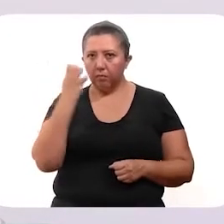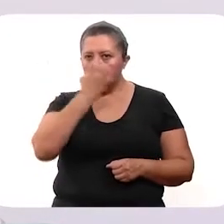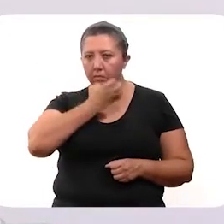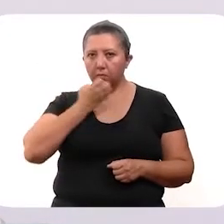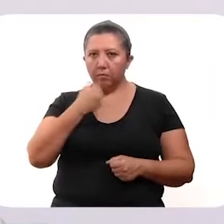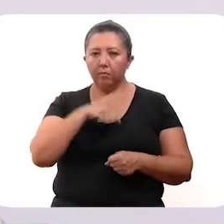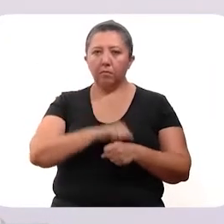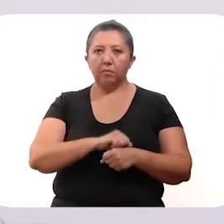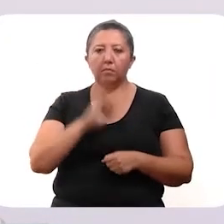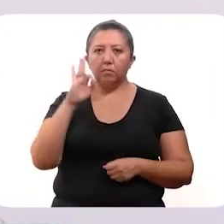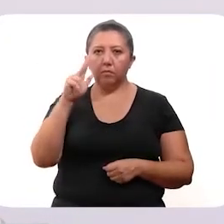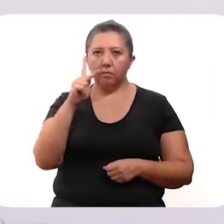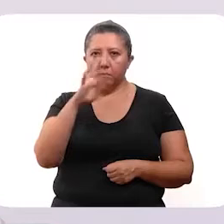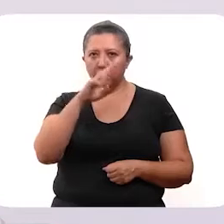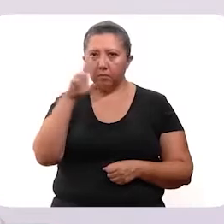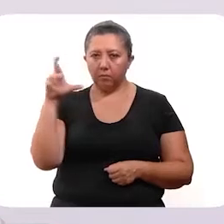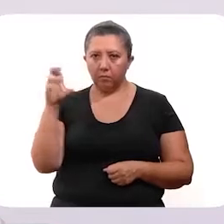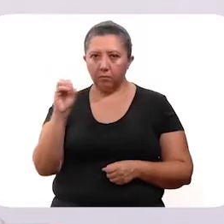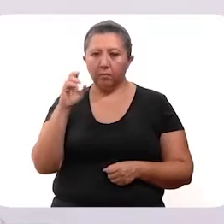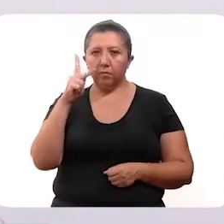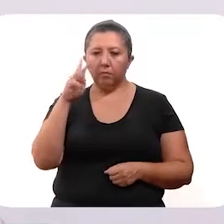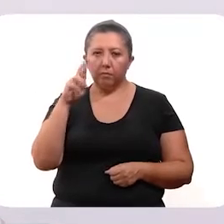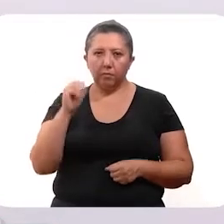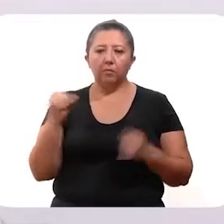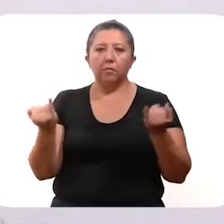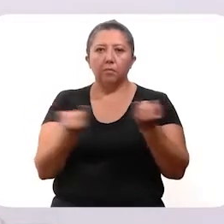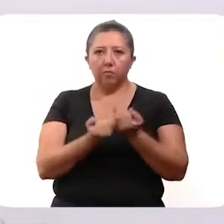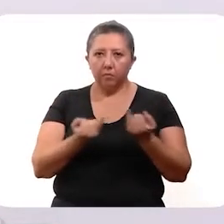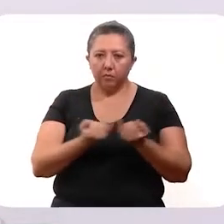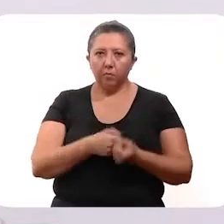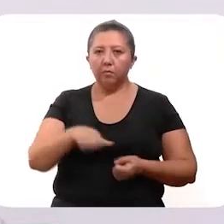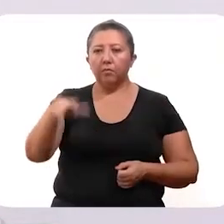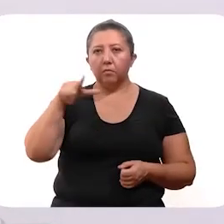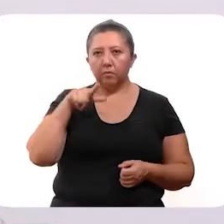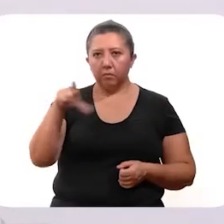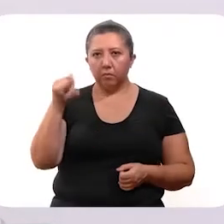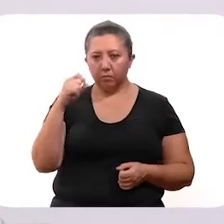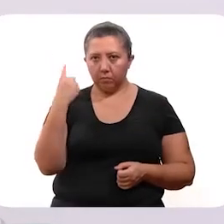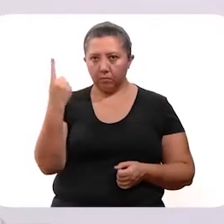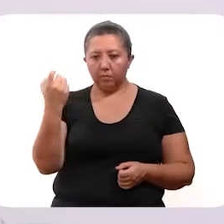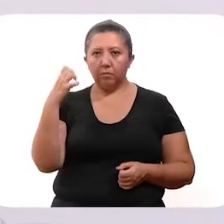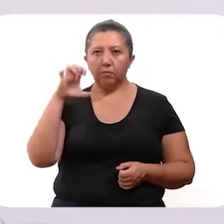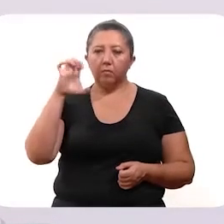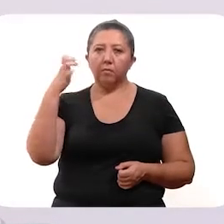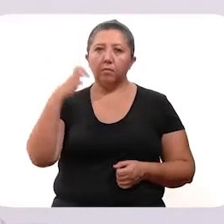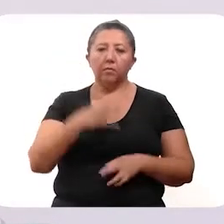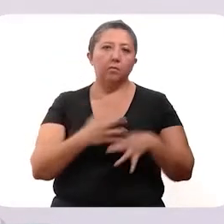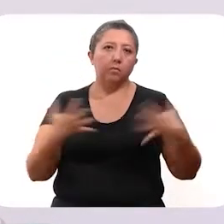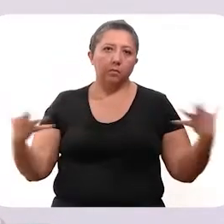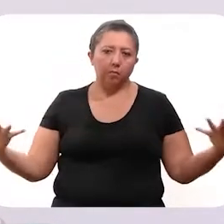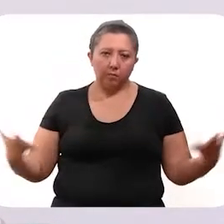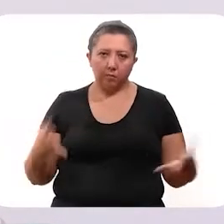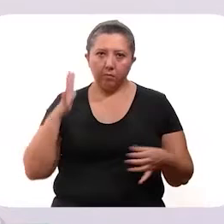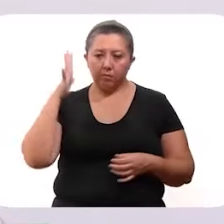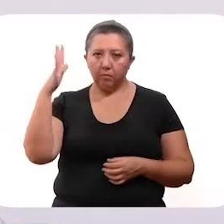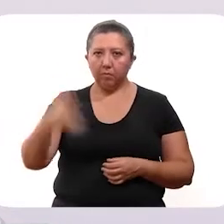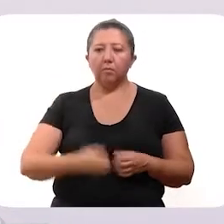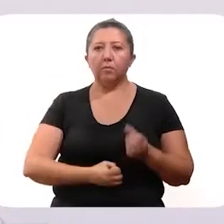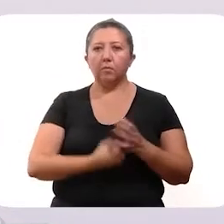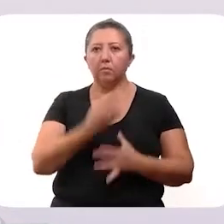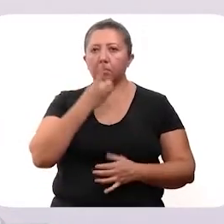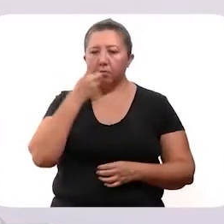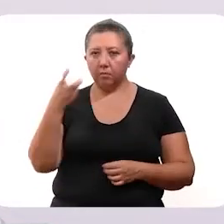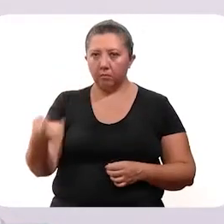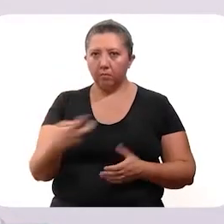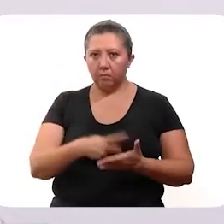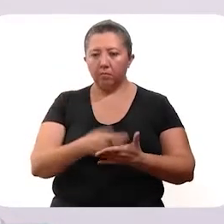Escuela Secundaria Felipe Carrillo Puerto. Igualmente, del 17 al 21 de enero se llevará a cabo una nueva fase